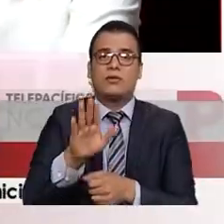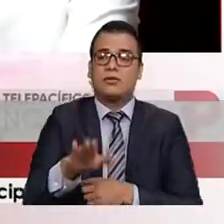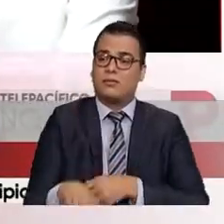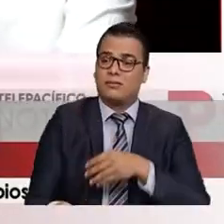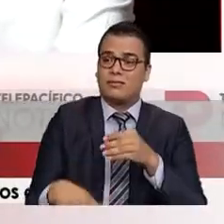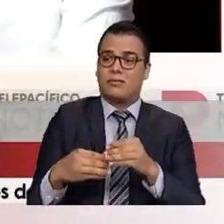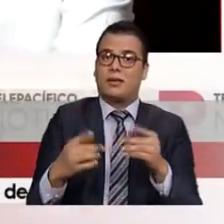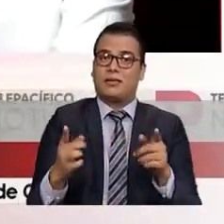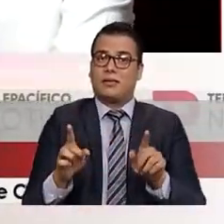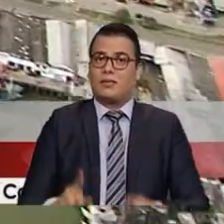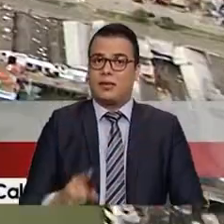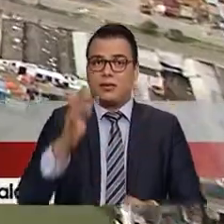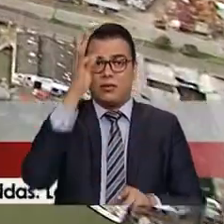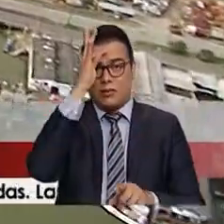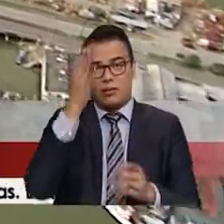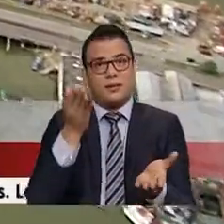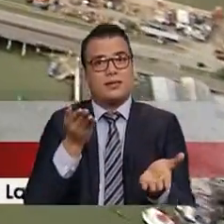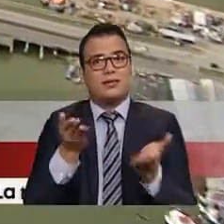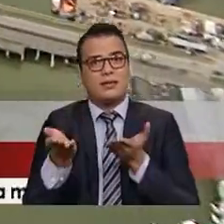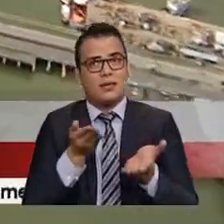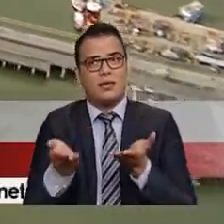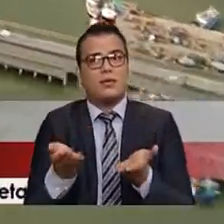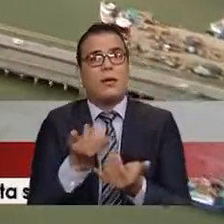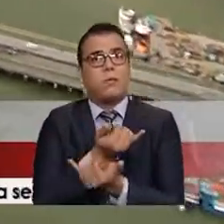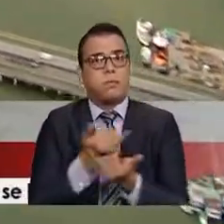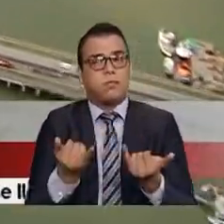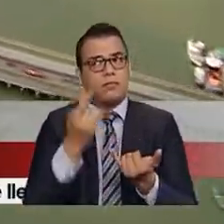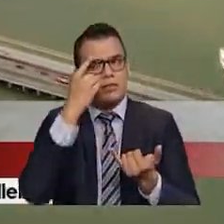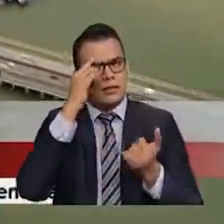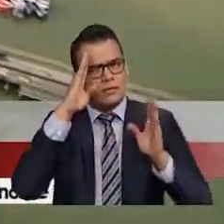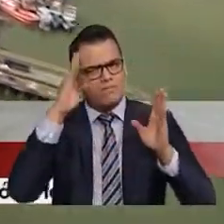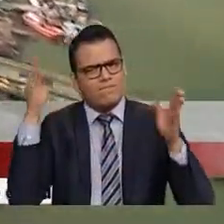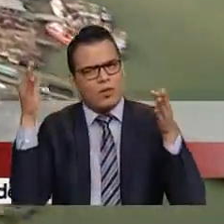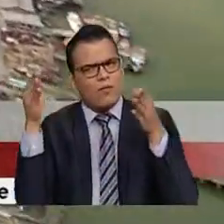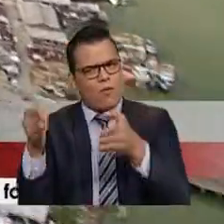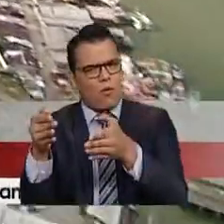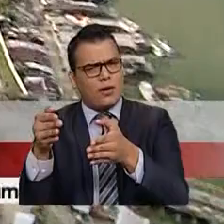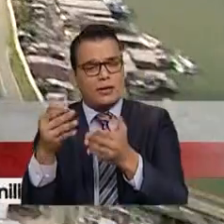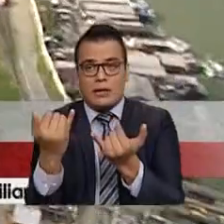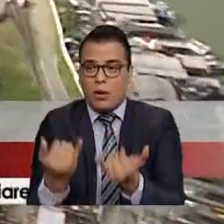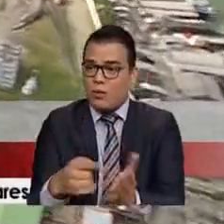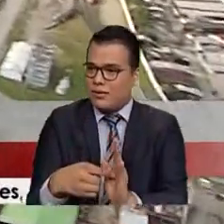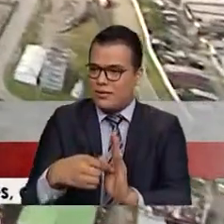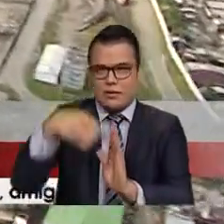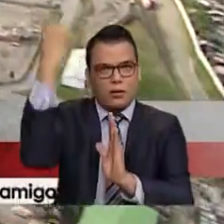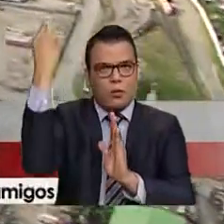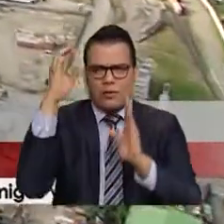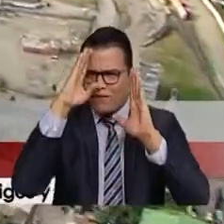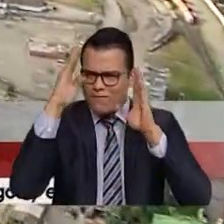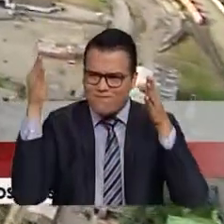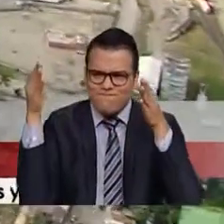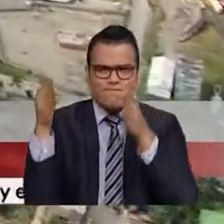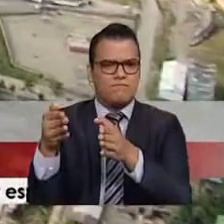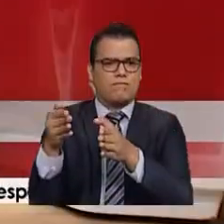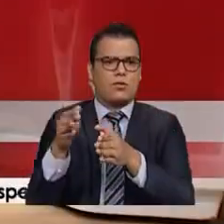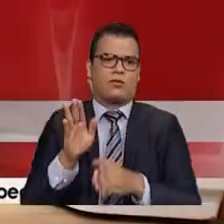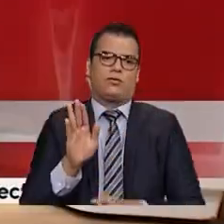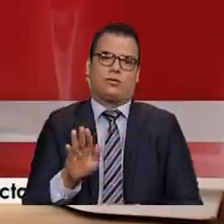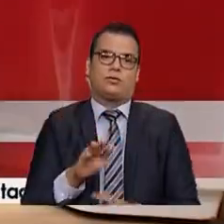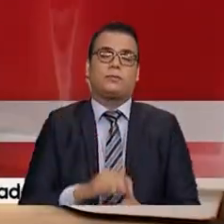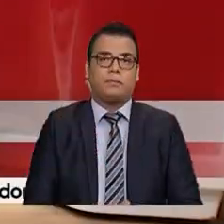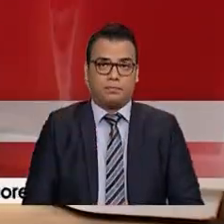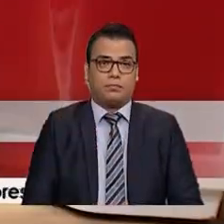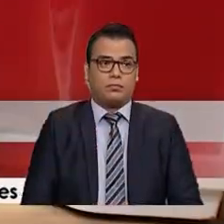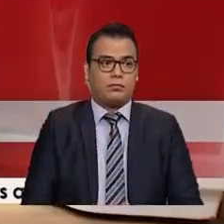hospitalario son temas que el gobierno debe darle una mirada inmediata e inmediata para nuestra región lo que